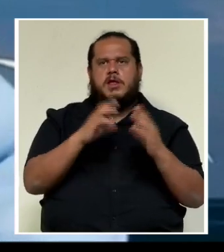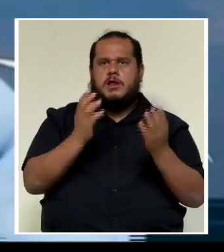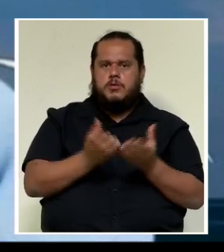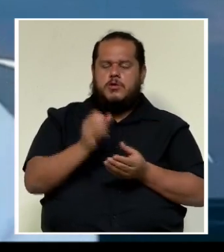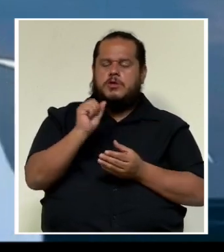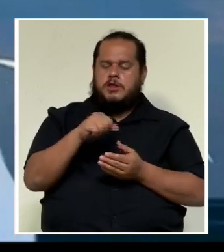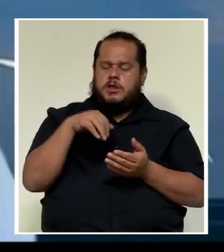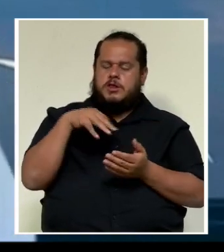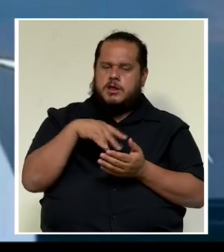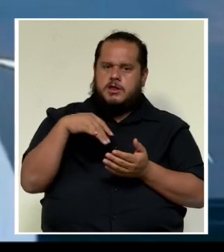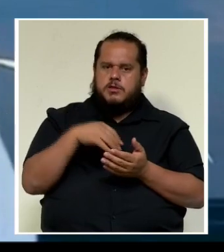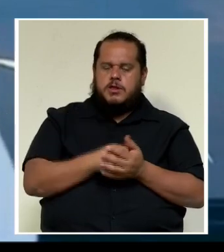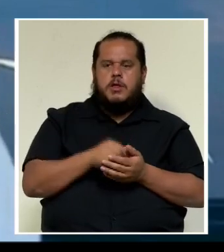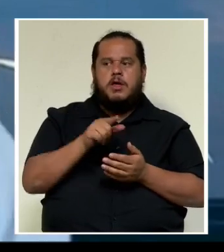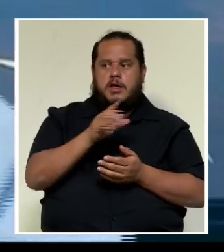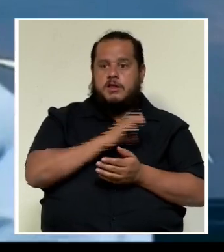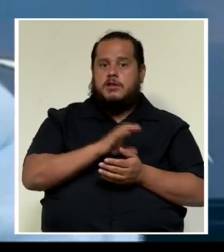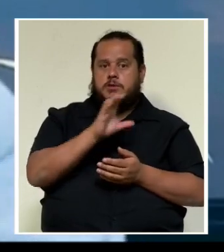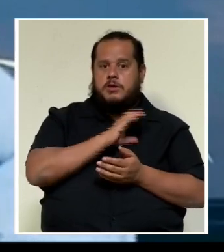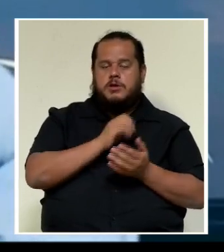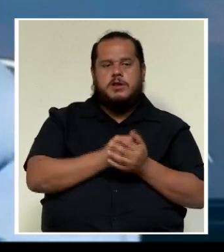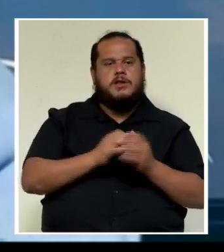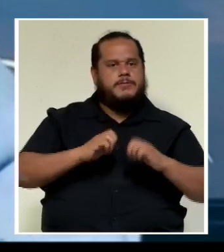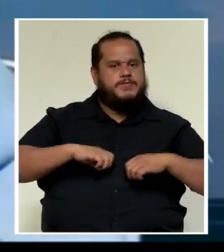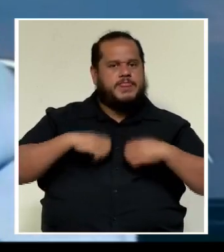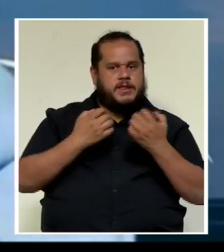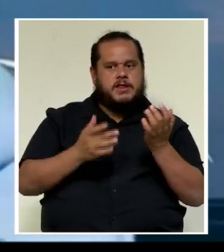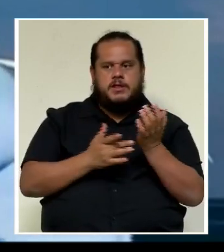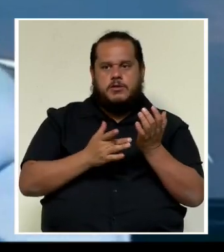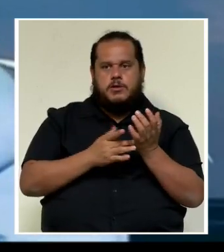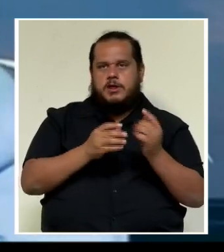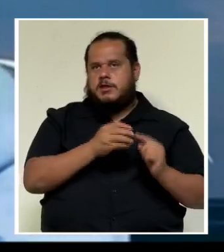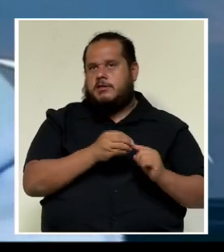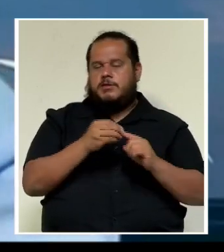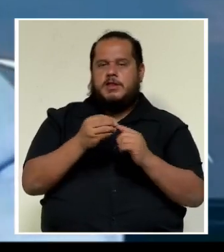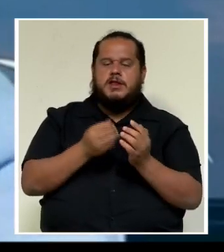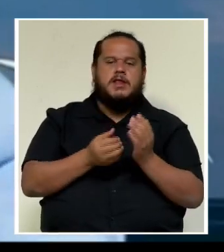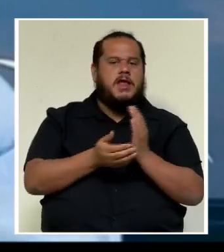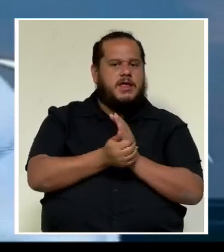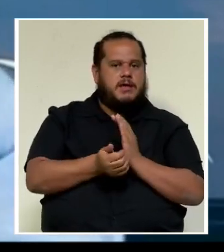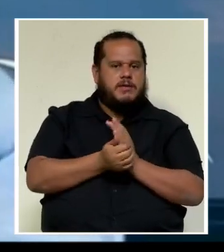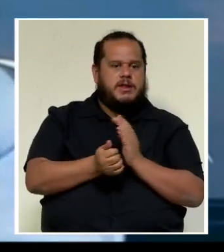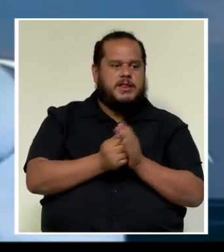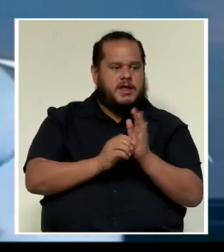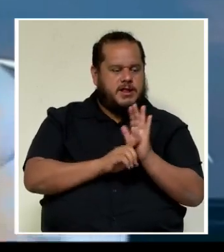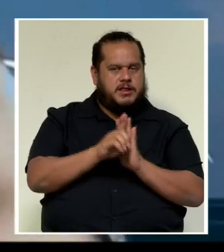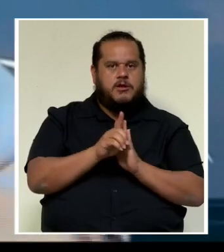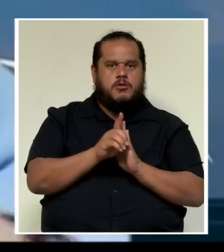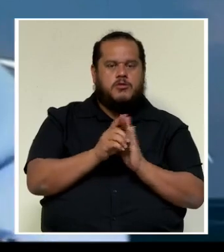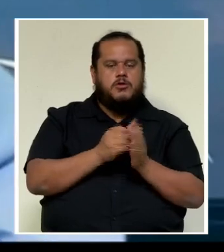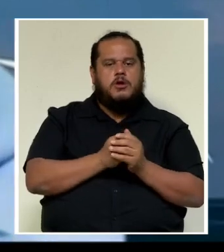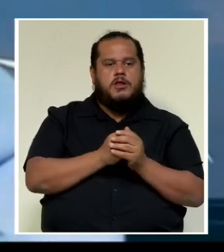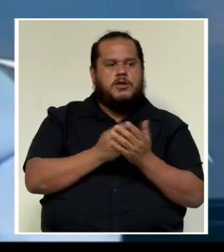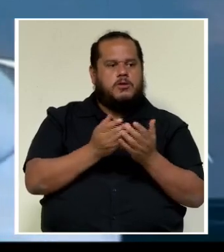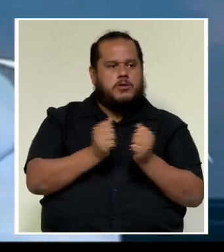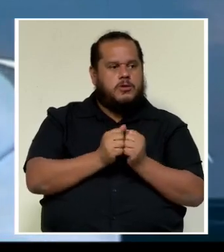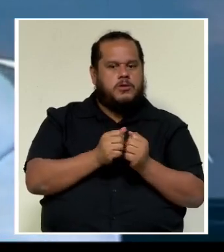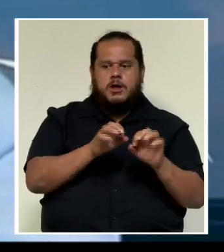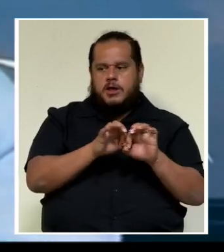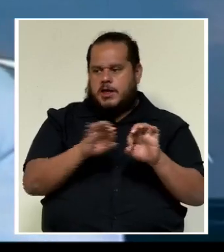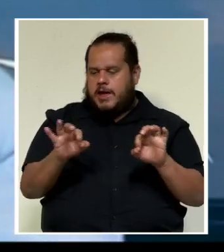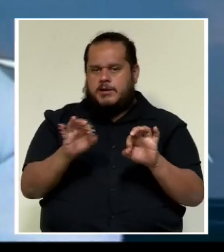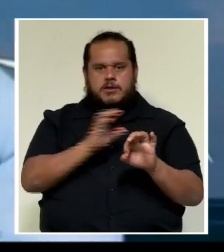han estudiado estas condiciones, existen tecnologías especiales que habilitan el desarrollo de los proyectos con cables con